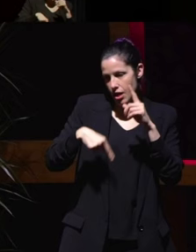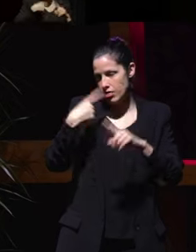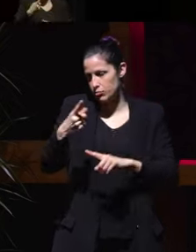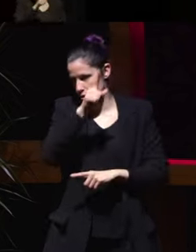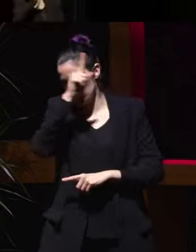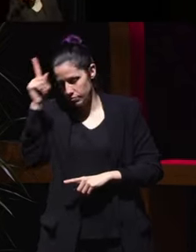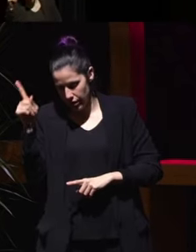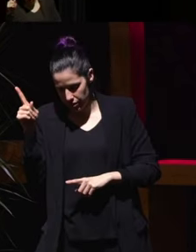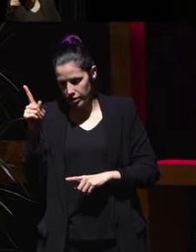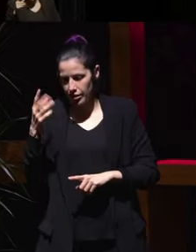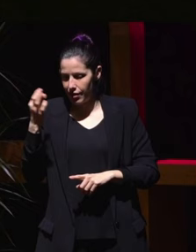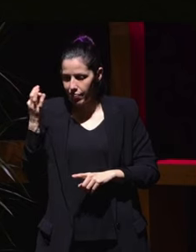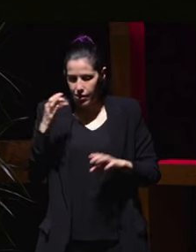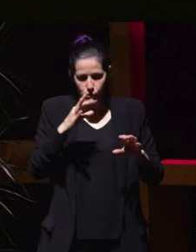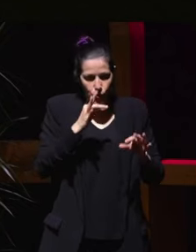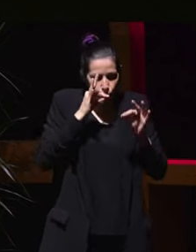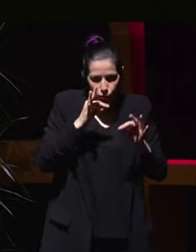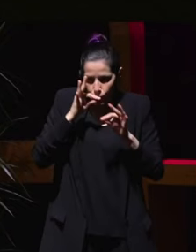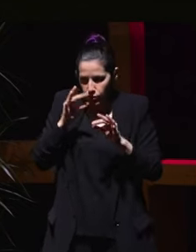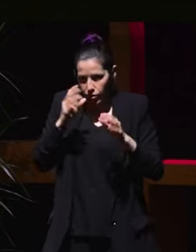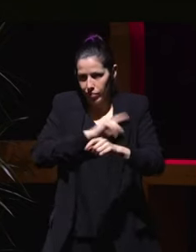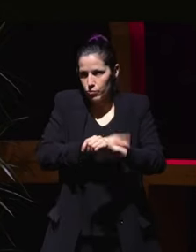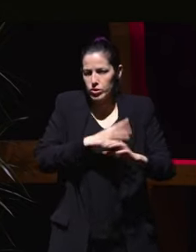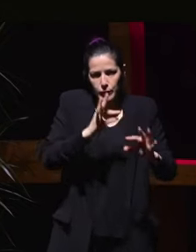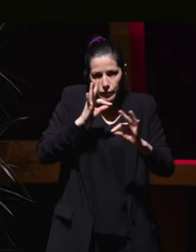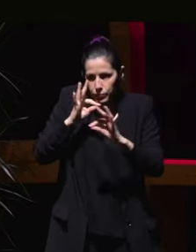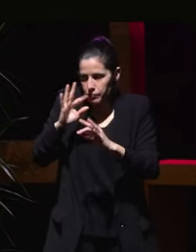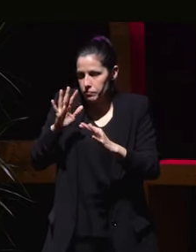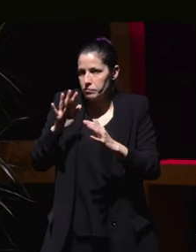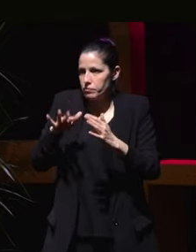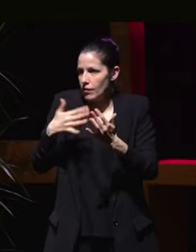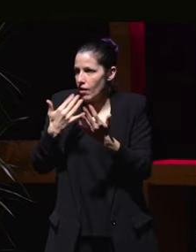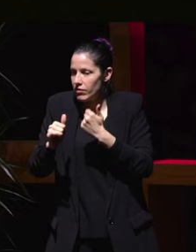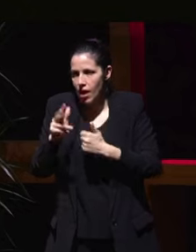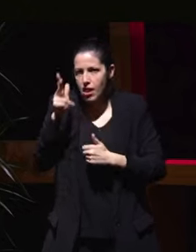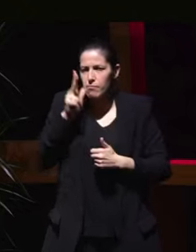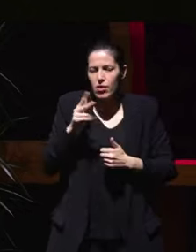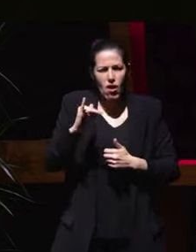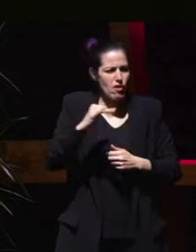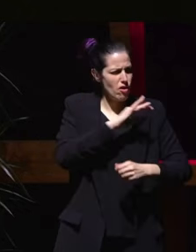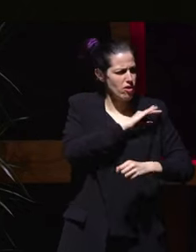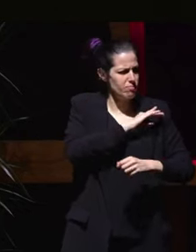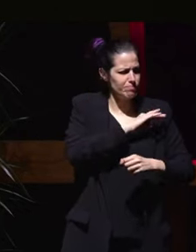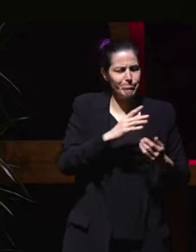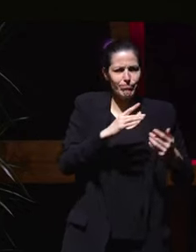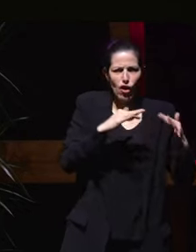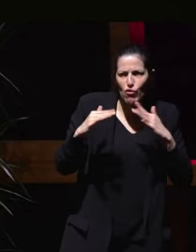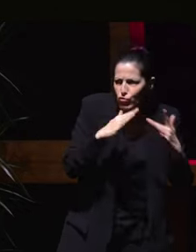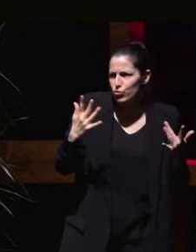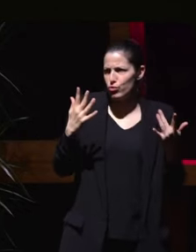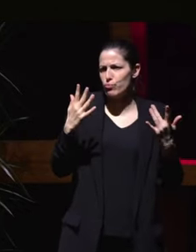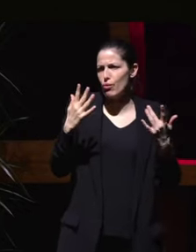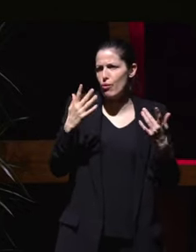de todo o deporte. En aquel intre en Vigo había deporte, pero para dar e tomar, desde o fútbol, desde o Celta,